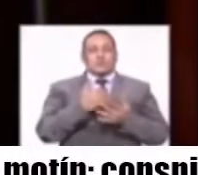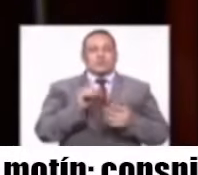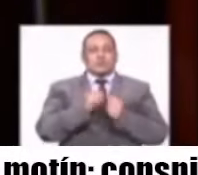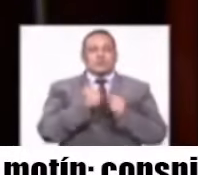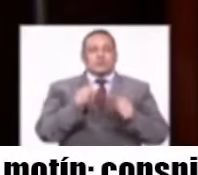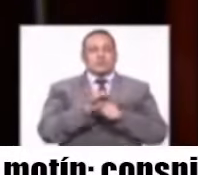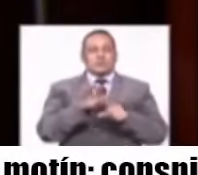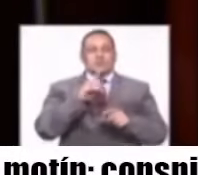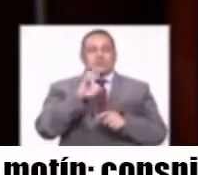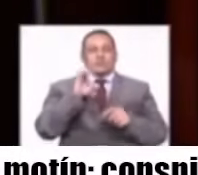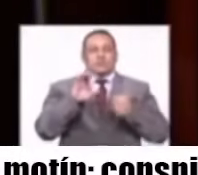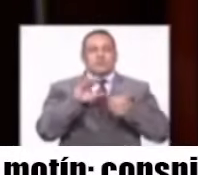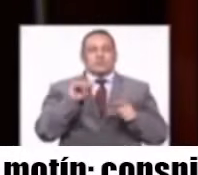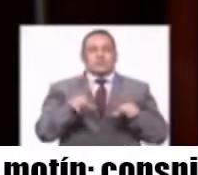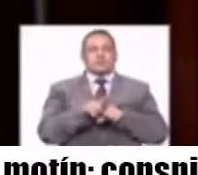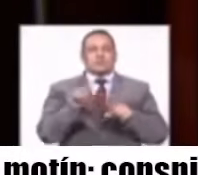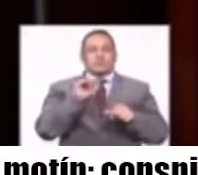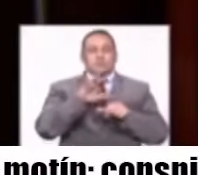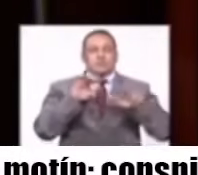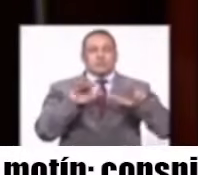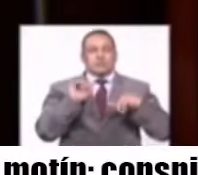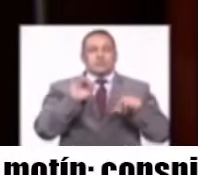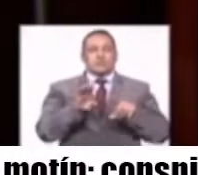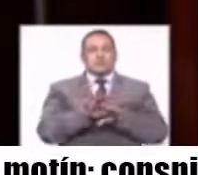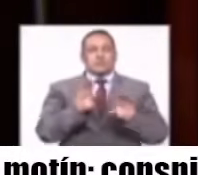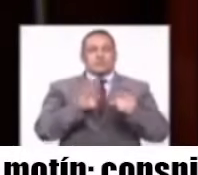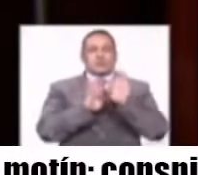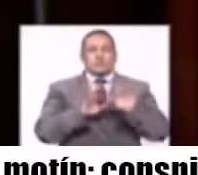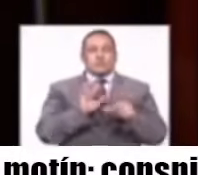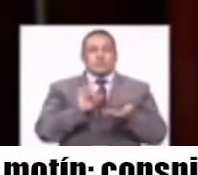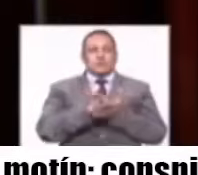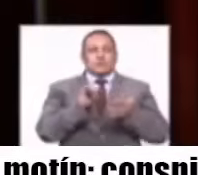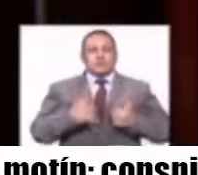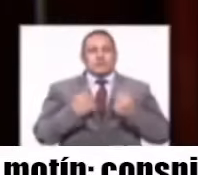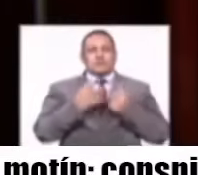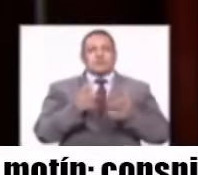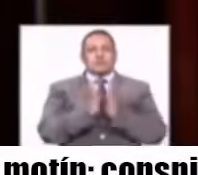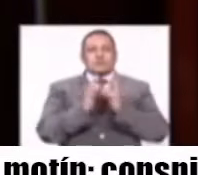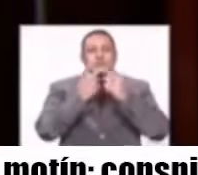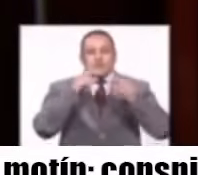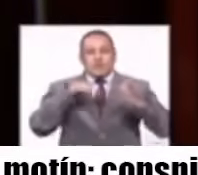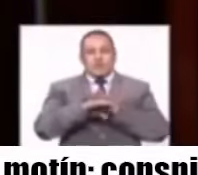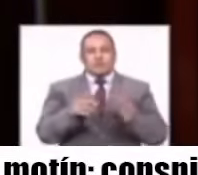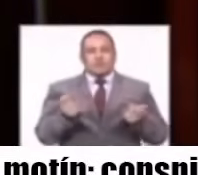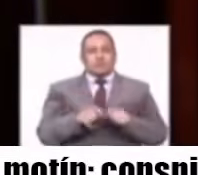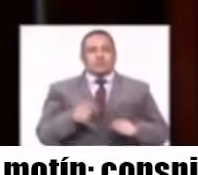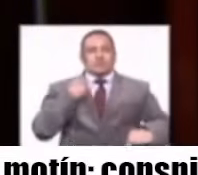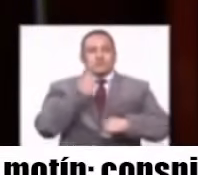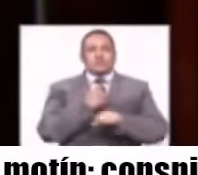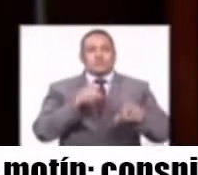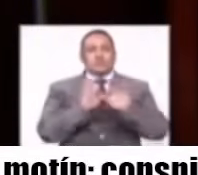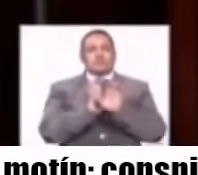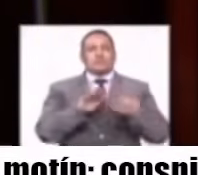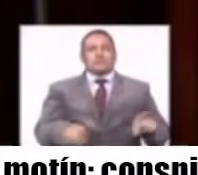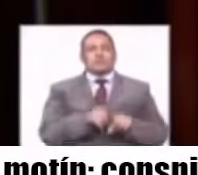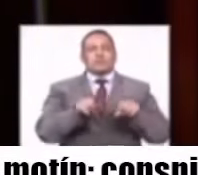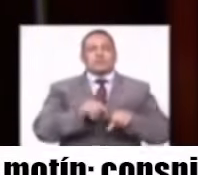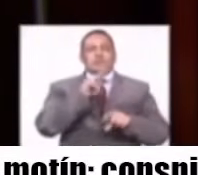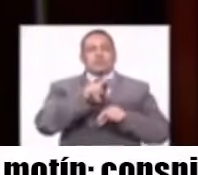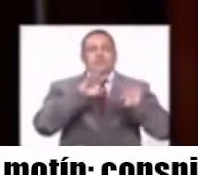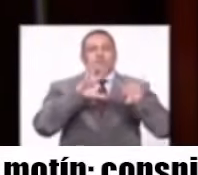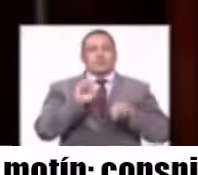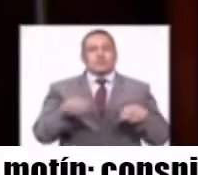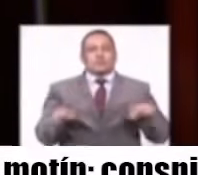apartado D6 del artículo 89 del Reglamento del Congreso de la República, solicita el archivamiento de la denuncia constitucional